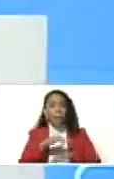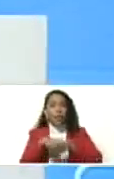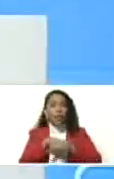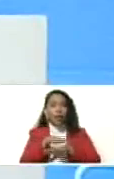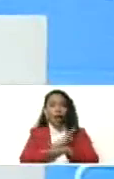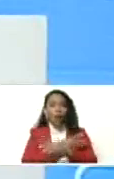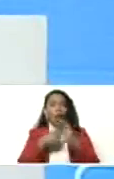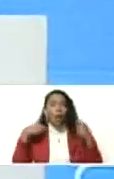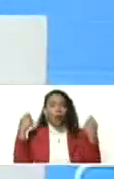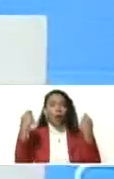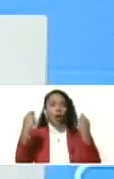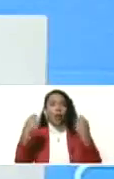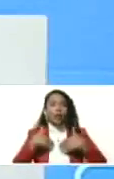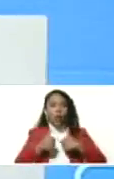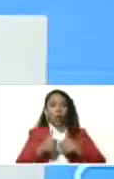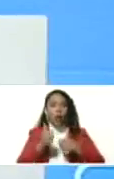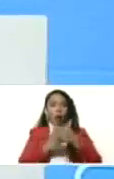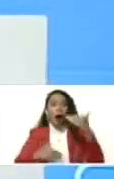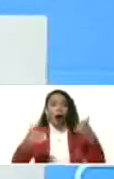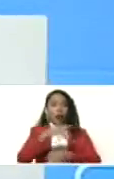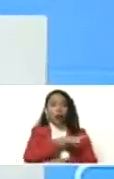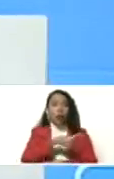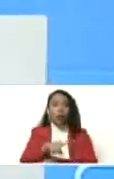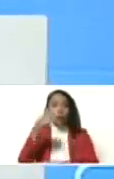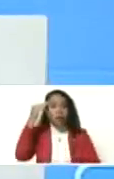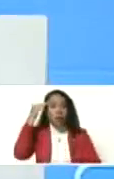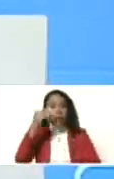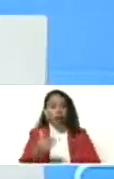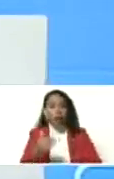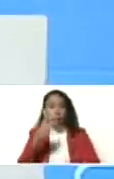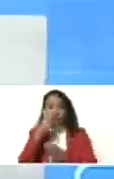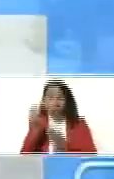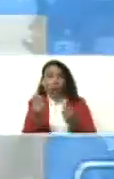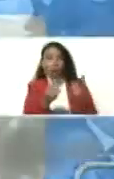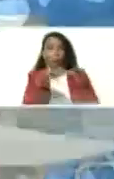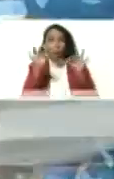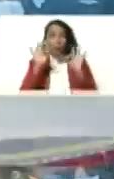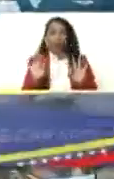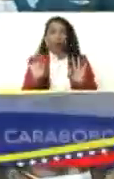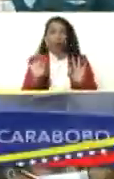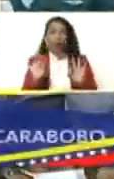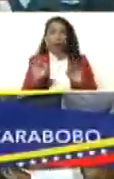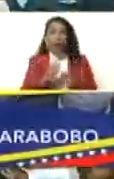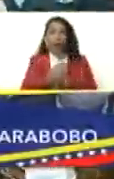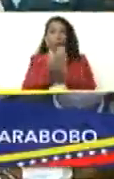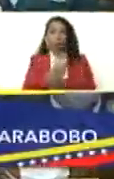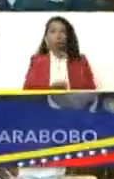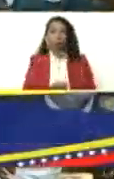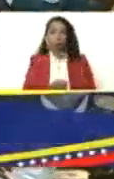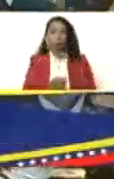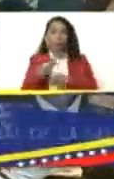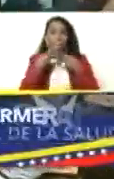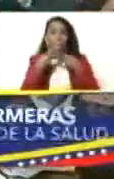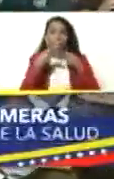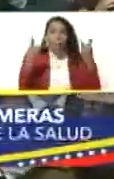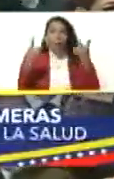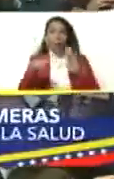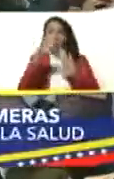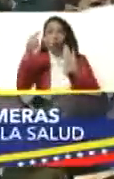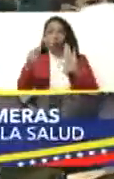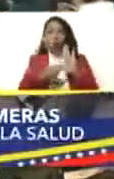Salud. Alto mando militar, invitados especiales, graduandos y público en